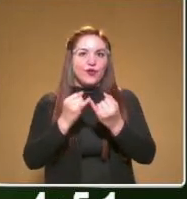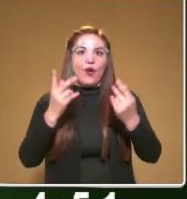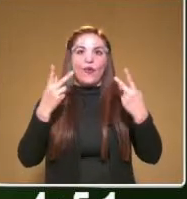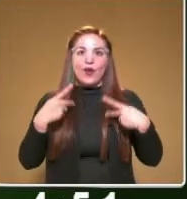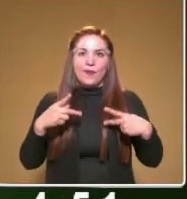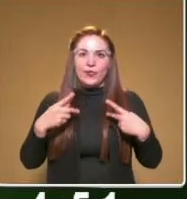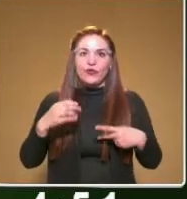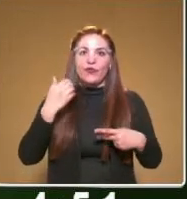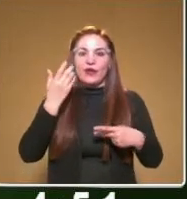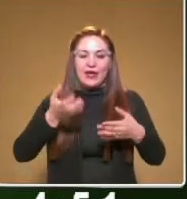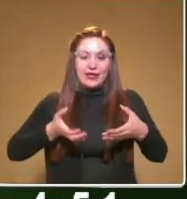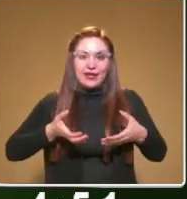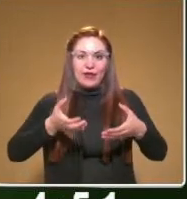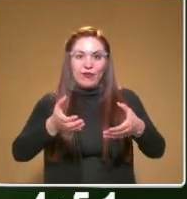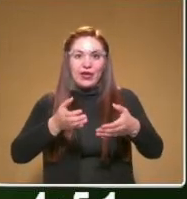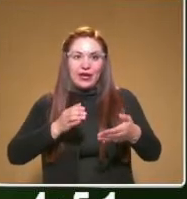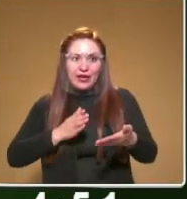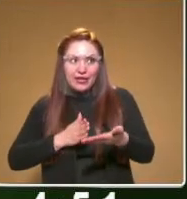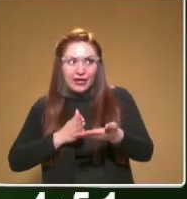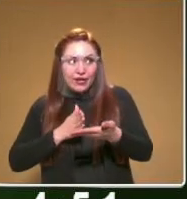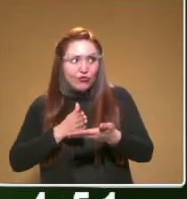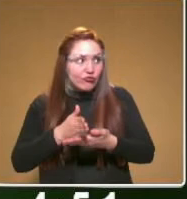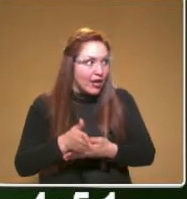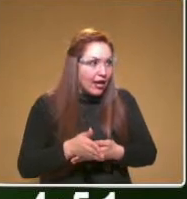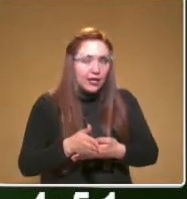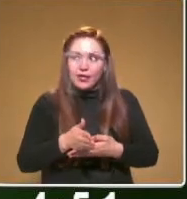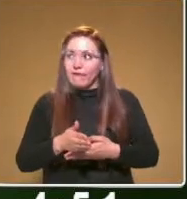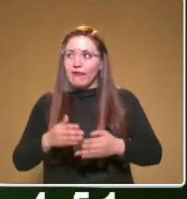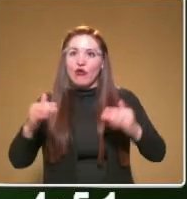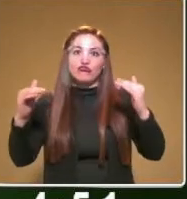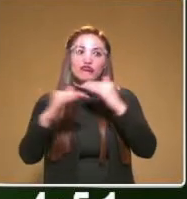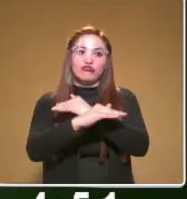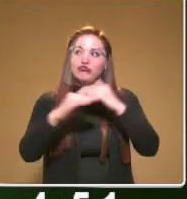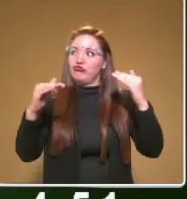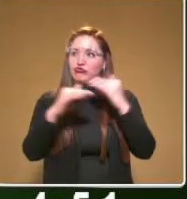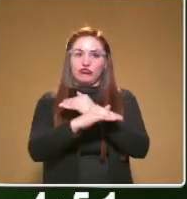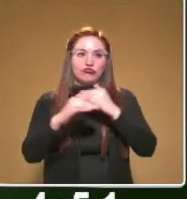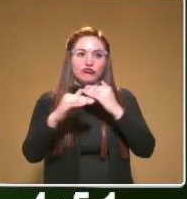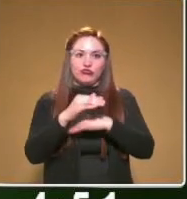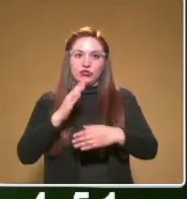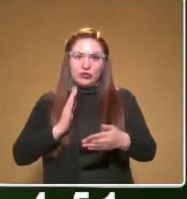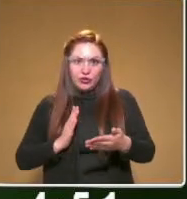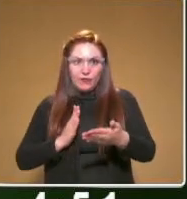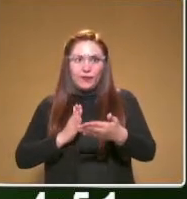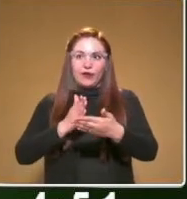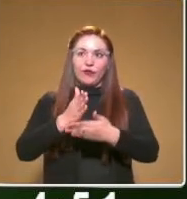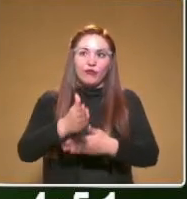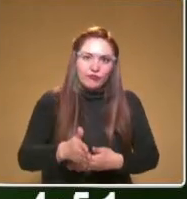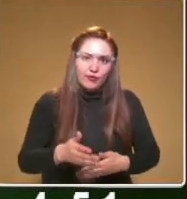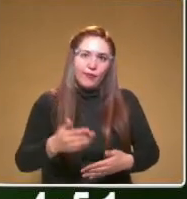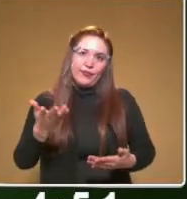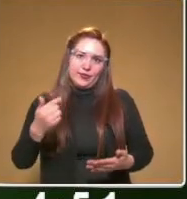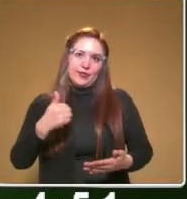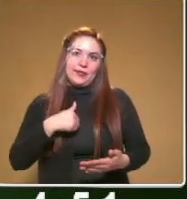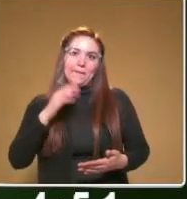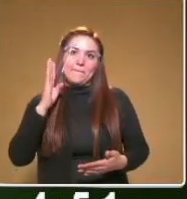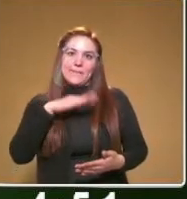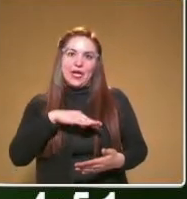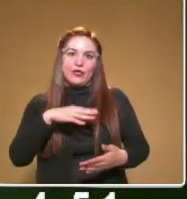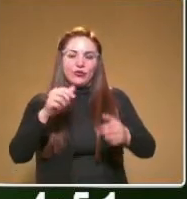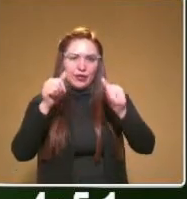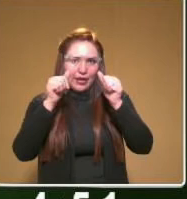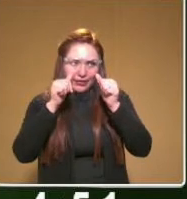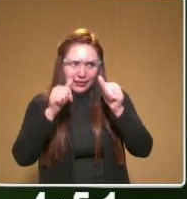una calle, pero veo que están pasando los carros y el semáforo está en verde, si yo me cruzo, pues, o sea, ya tuve mis señales, ¿verdad? Pero yo no atendí y